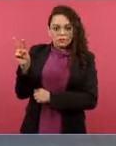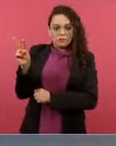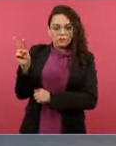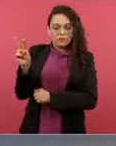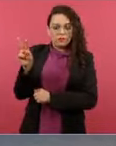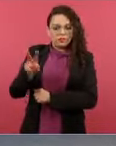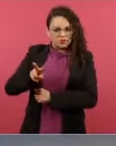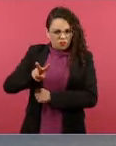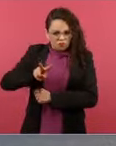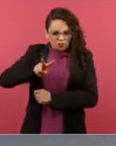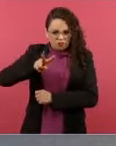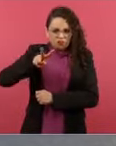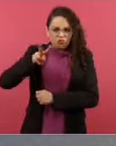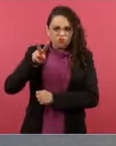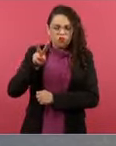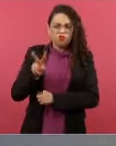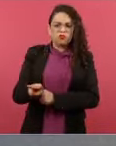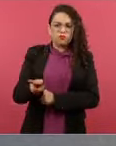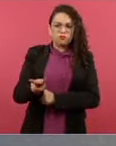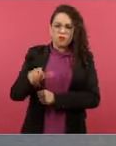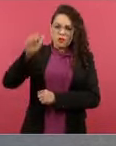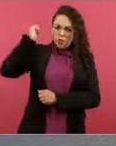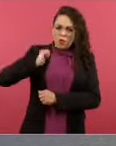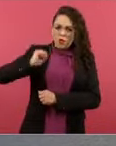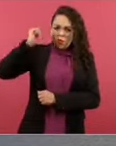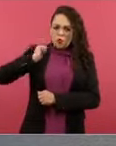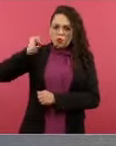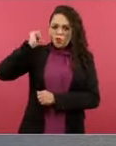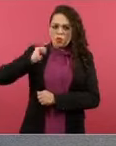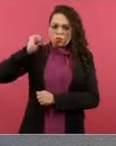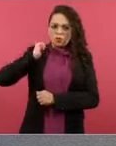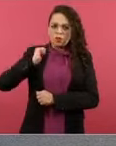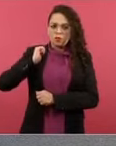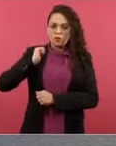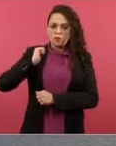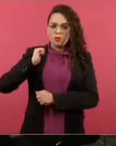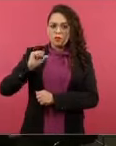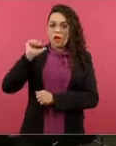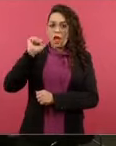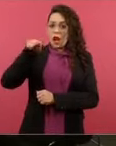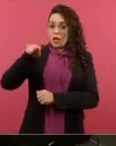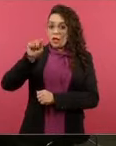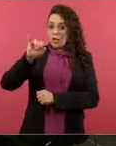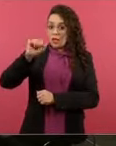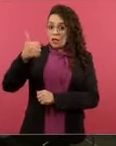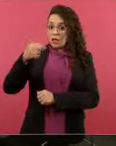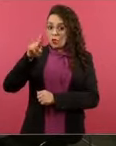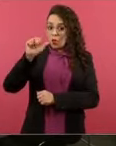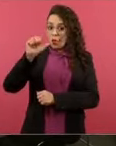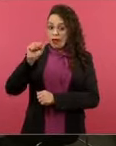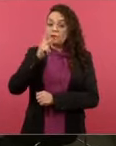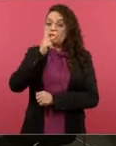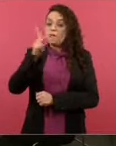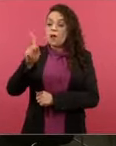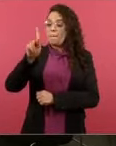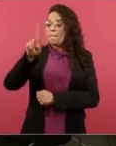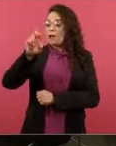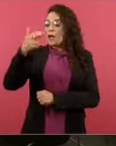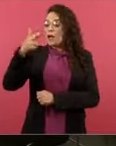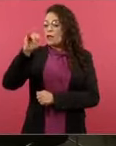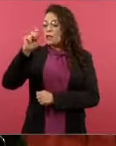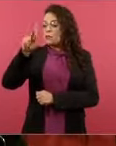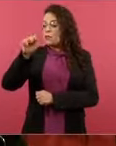eran nuestras civilizaciones antiguas, que no prehispánicas, antiguas, porque este país no se define